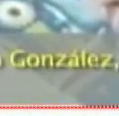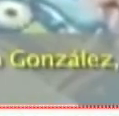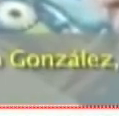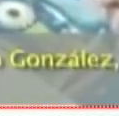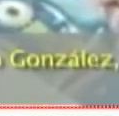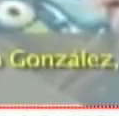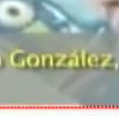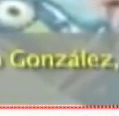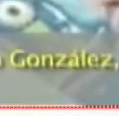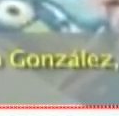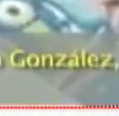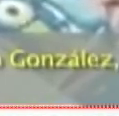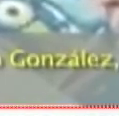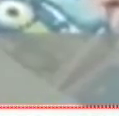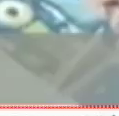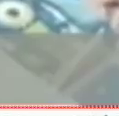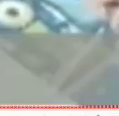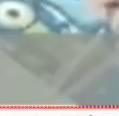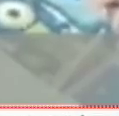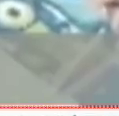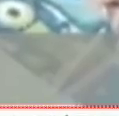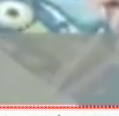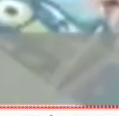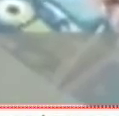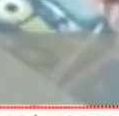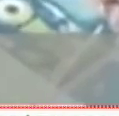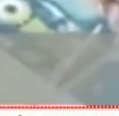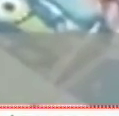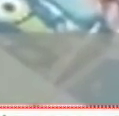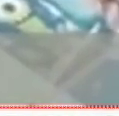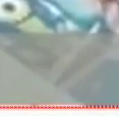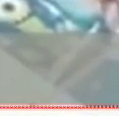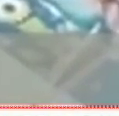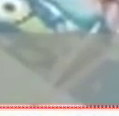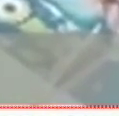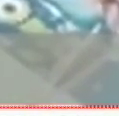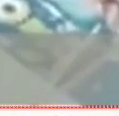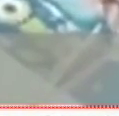Emilio González? ¿Cuándo fue alcalde? No.